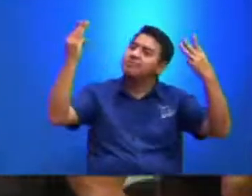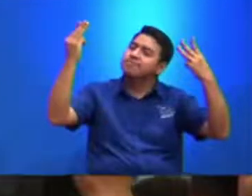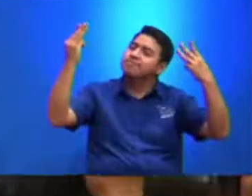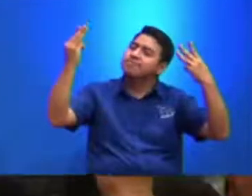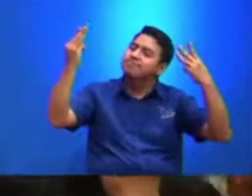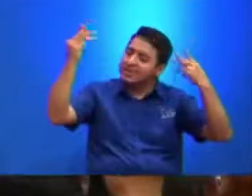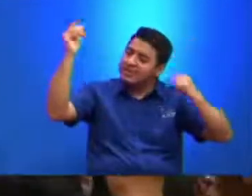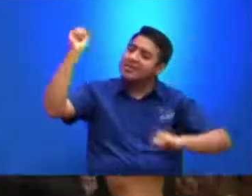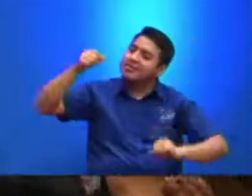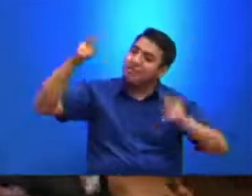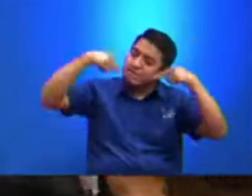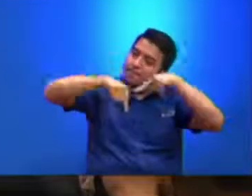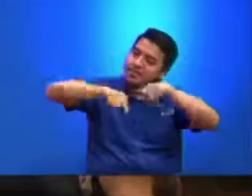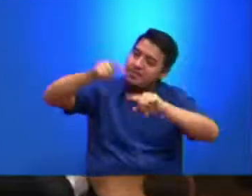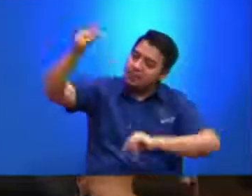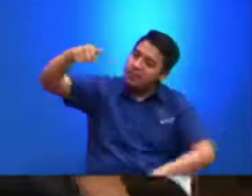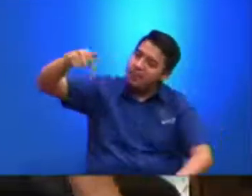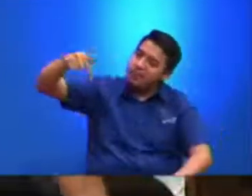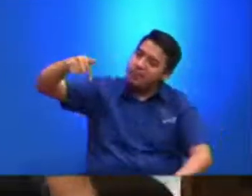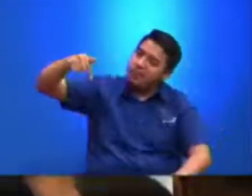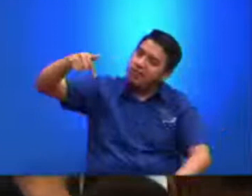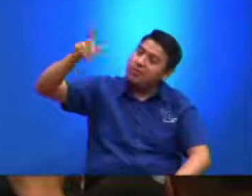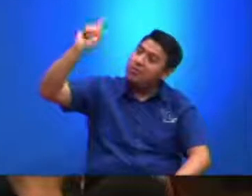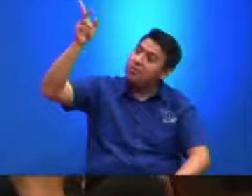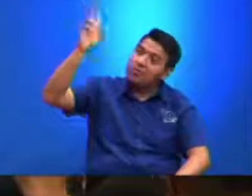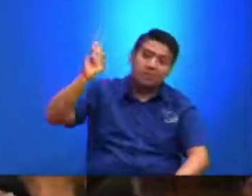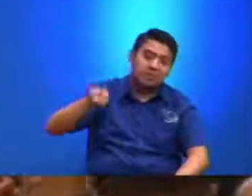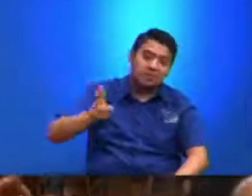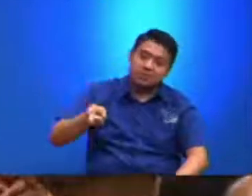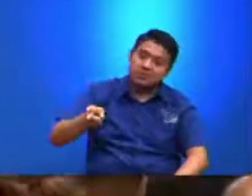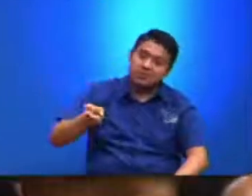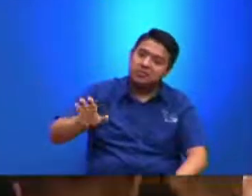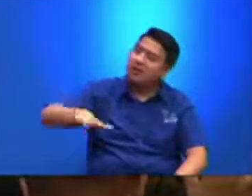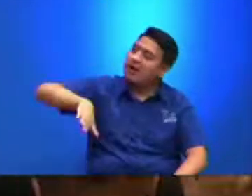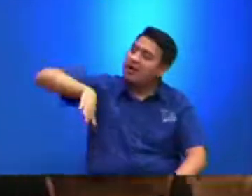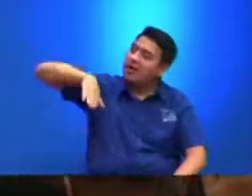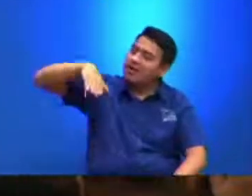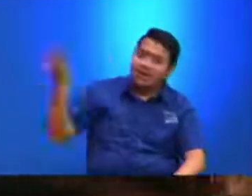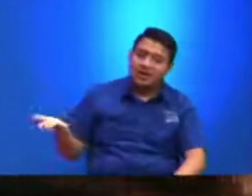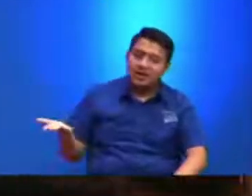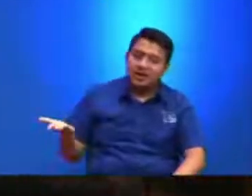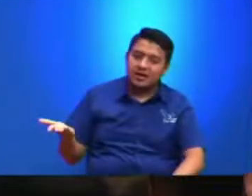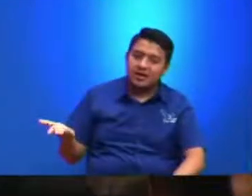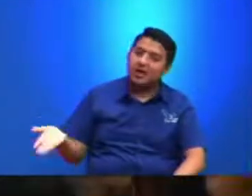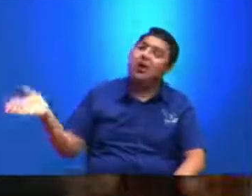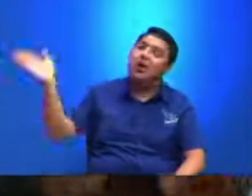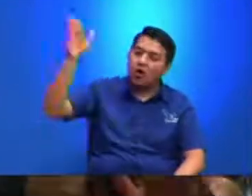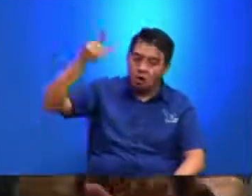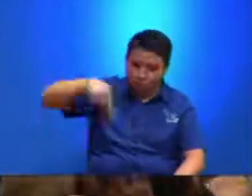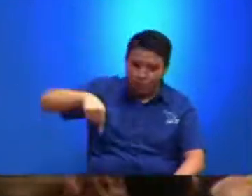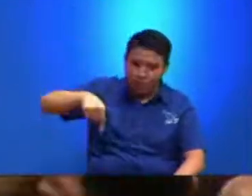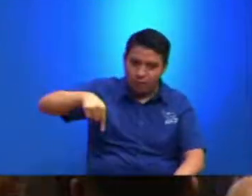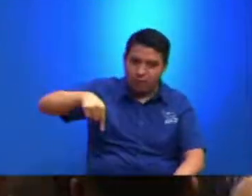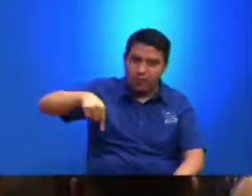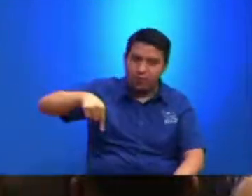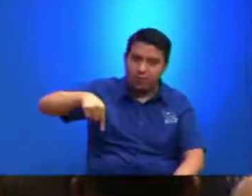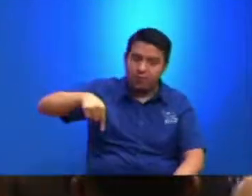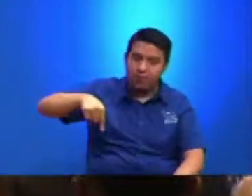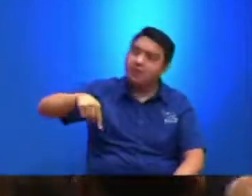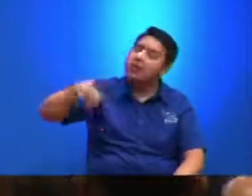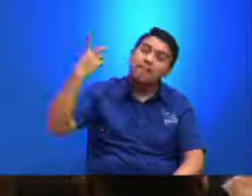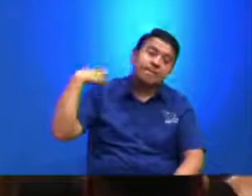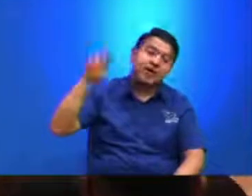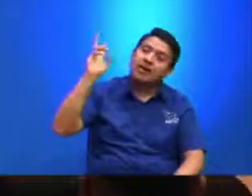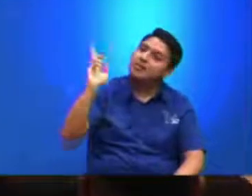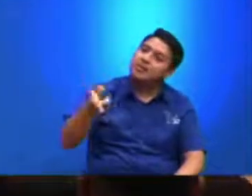Señor. Tú eres el mismo de ayer, de hoy y por la